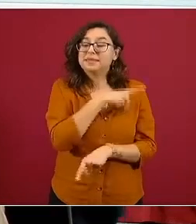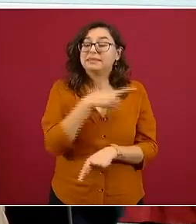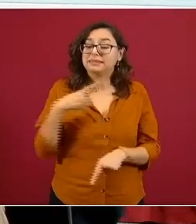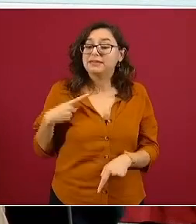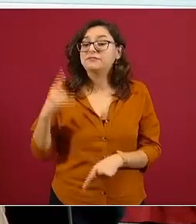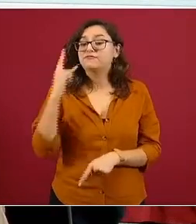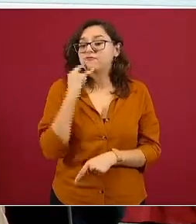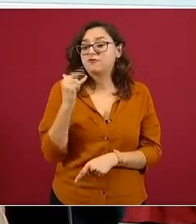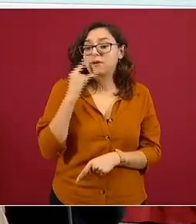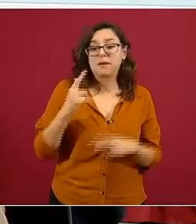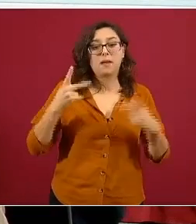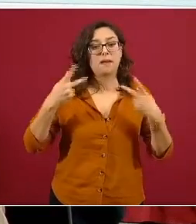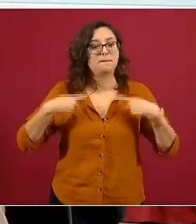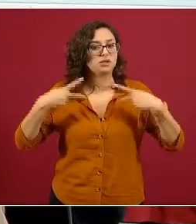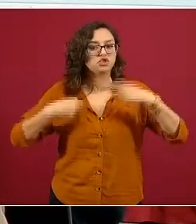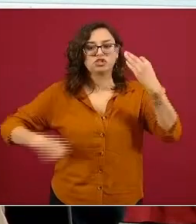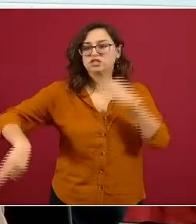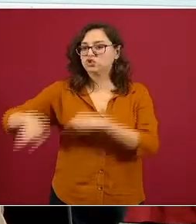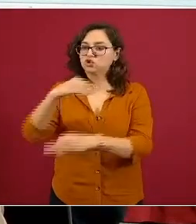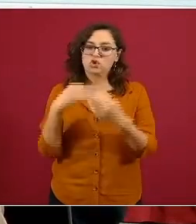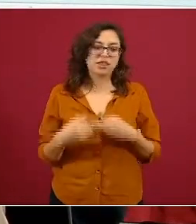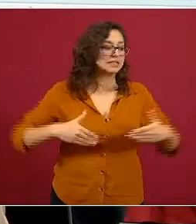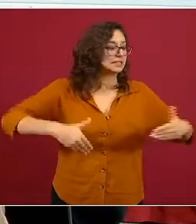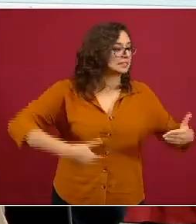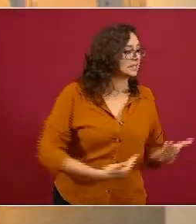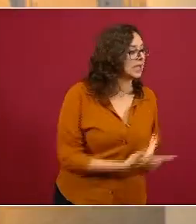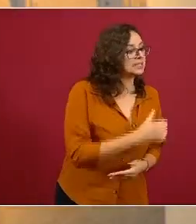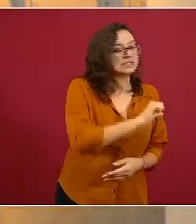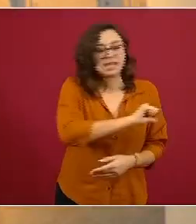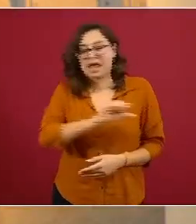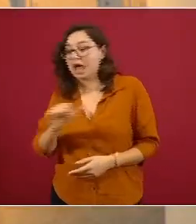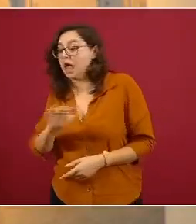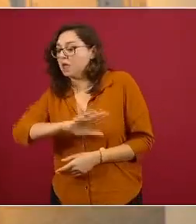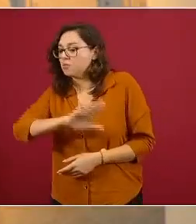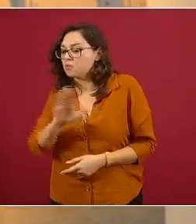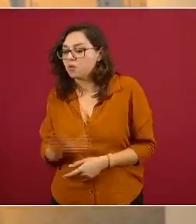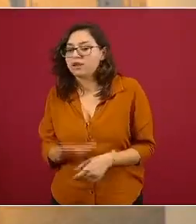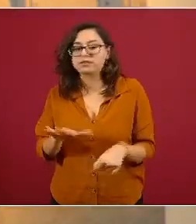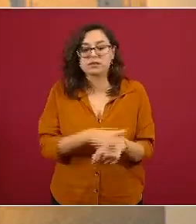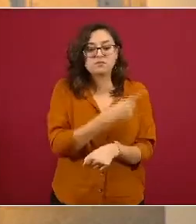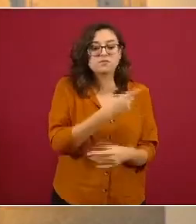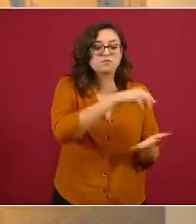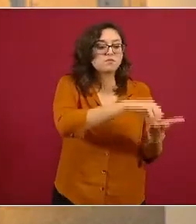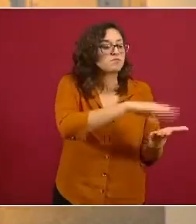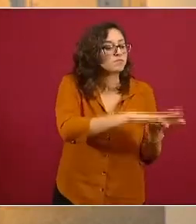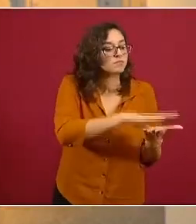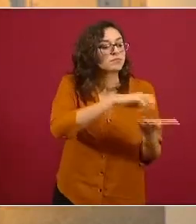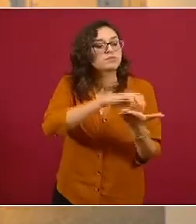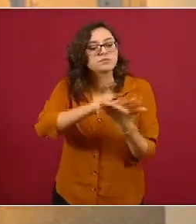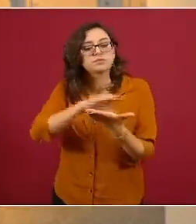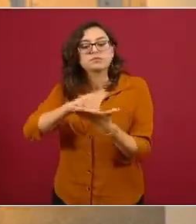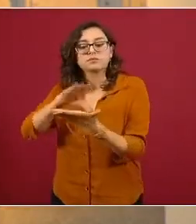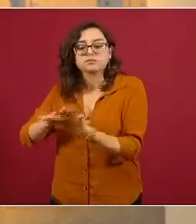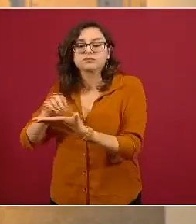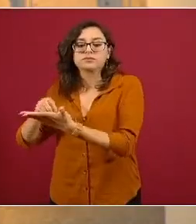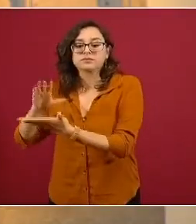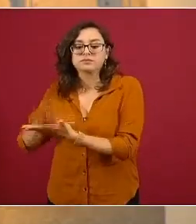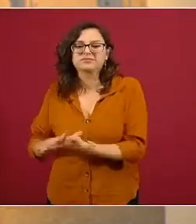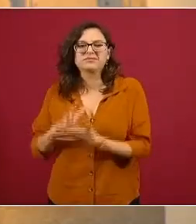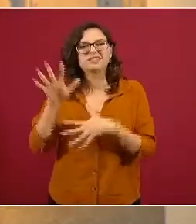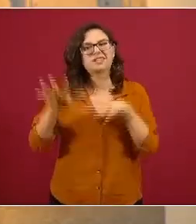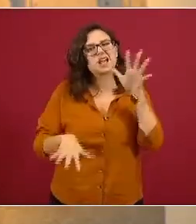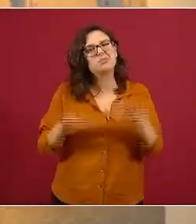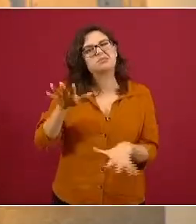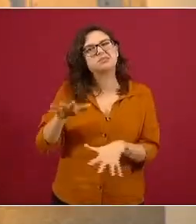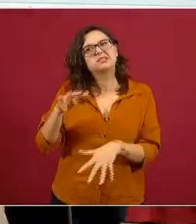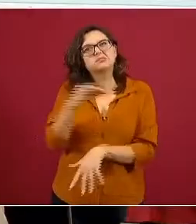para que existan las de toda la línea de vida, porque ahí es donde registramos las dosis que le aplicamos a la población. Difícilmente nos acordamos